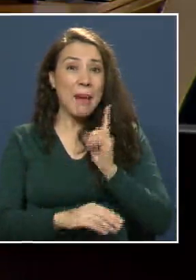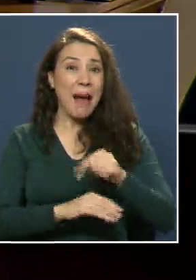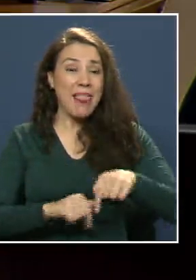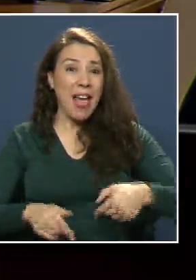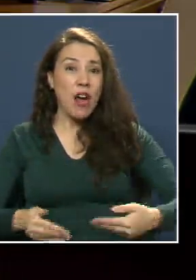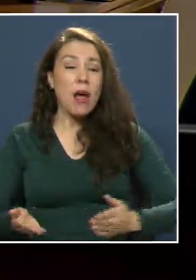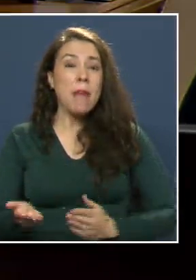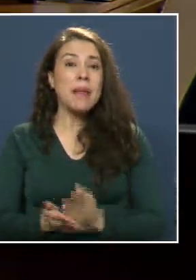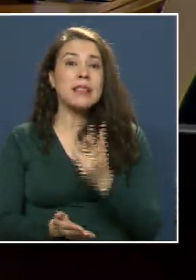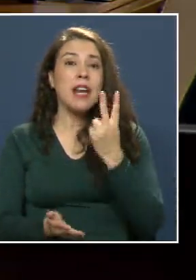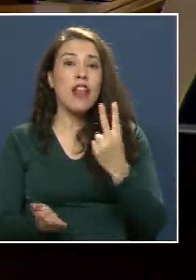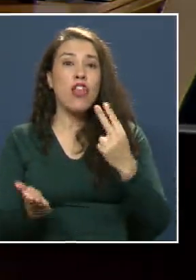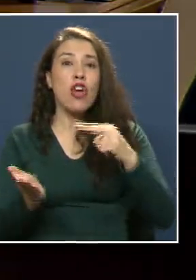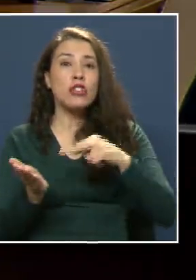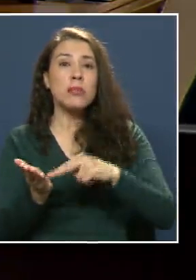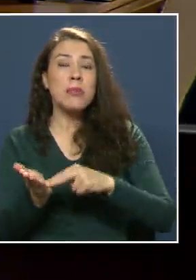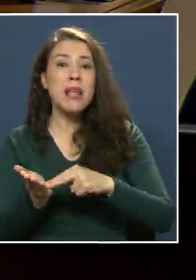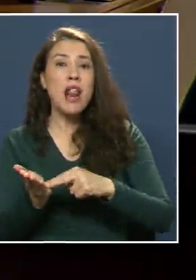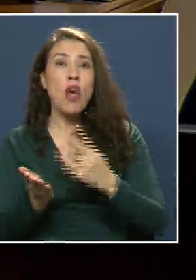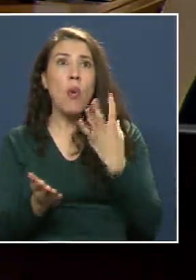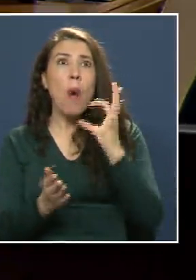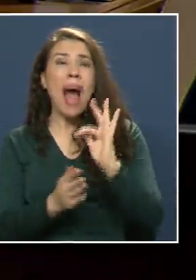partir del 2040 o